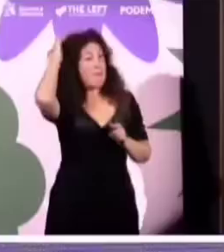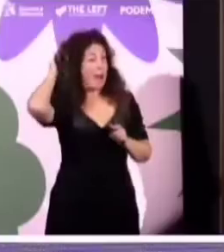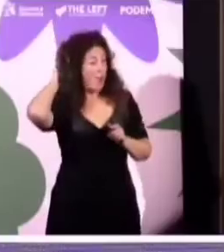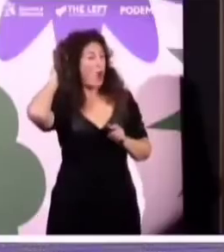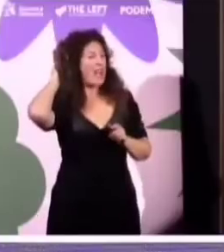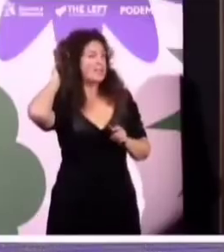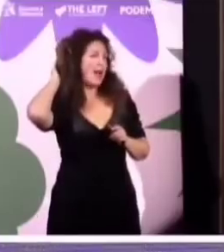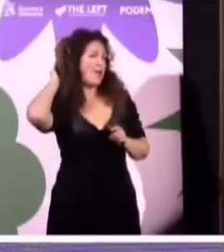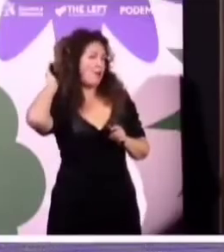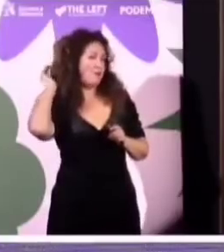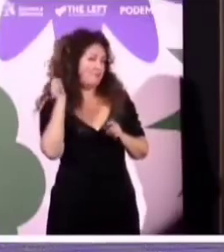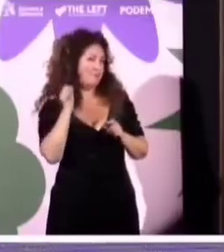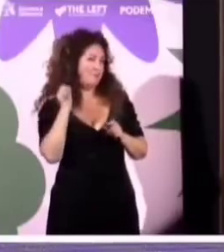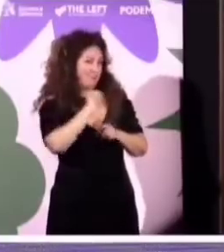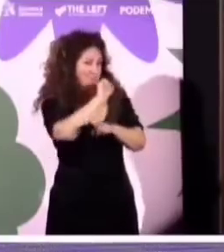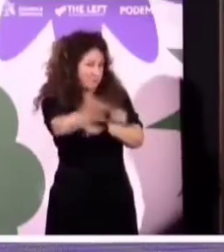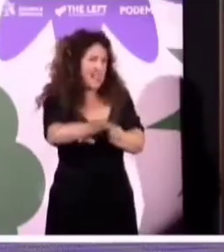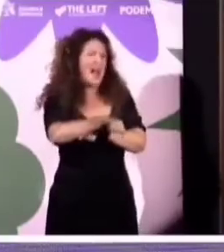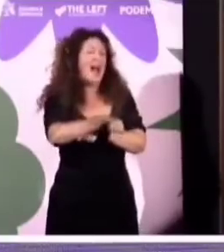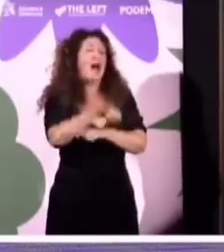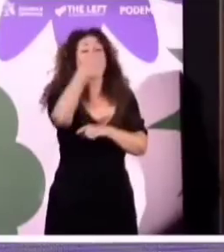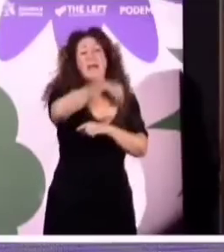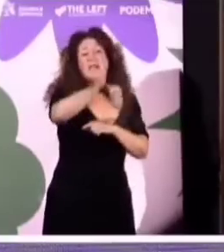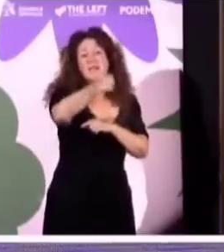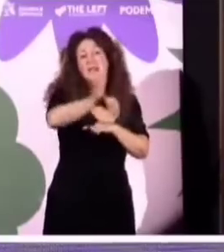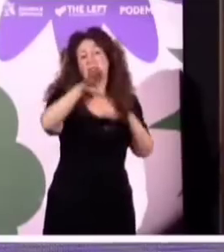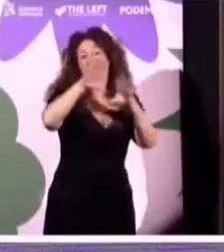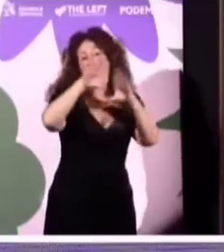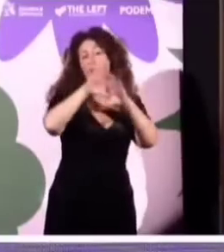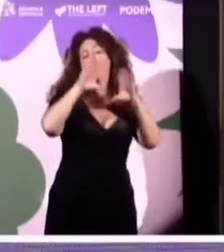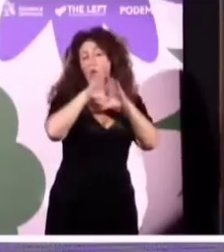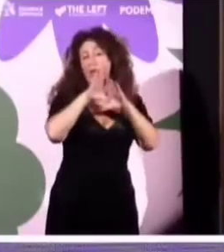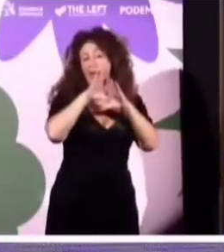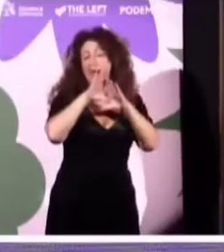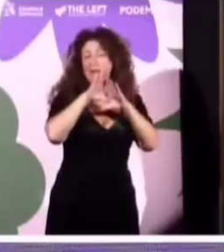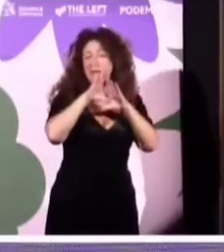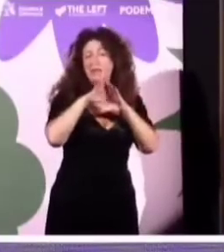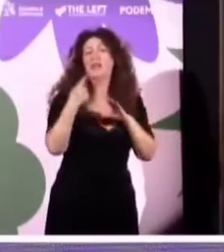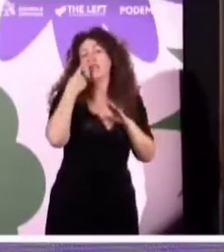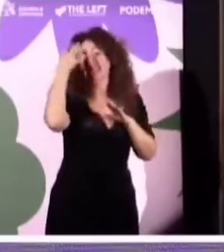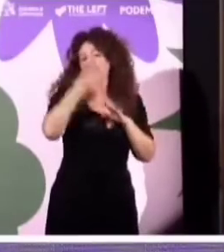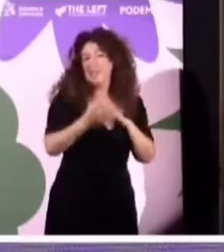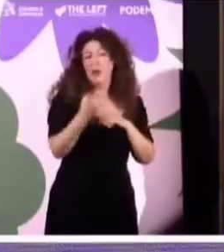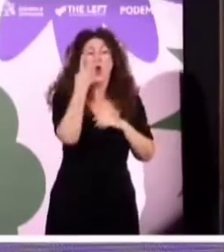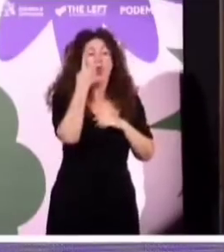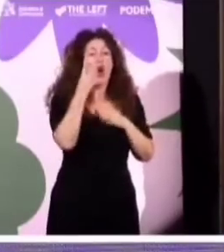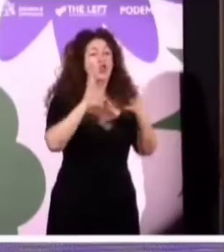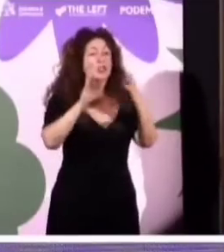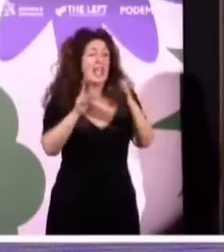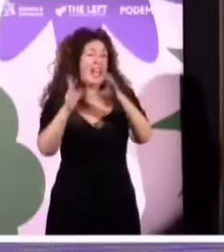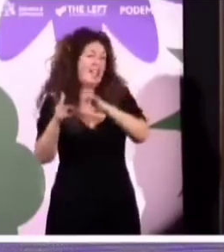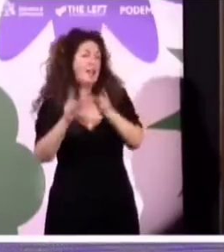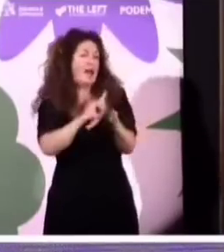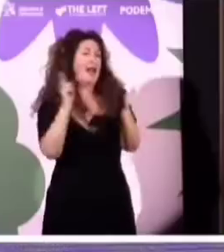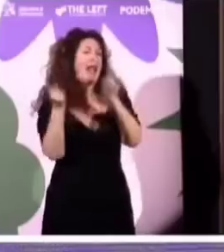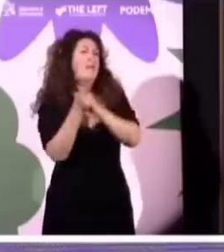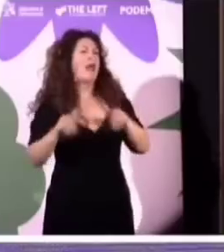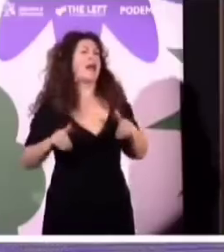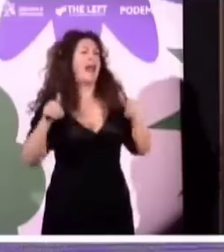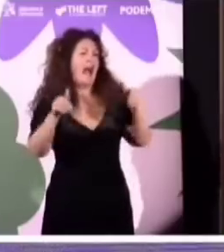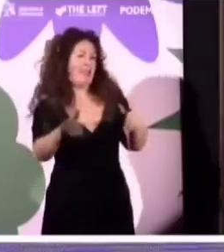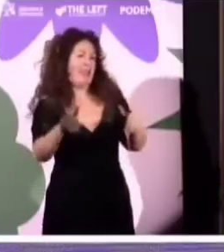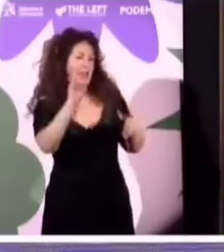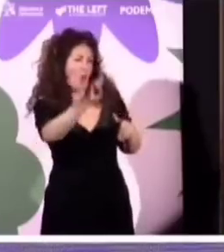batalla a la presidenta de la Comunidad de Madrid y nos costaría dos telediarios cambiar de candidato del Partido